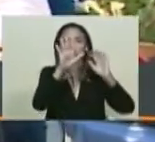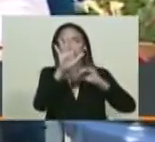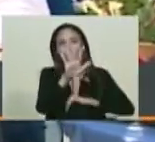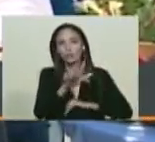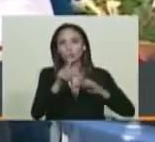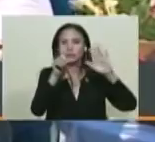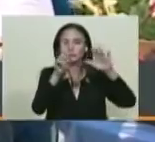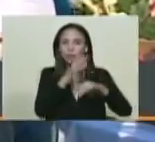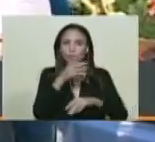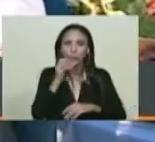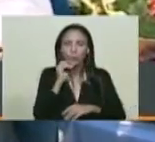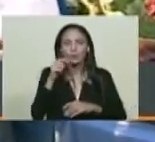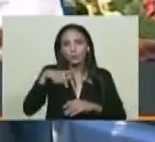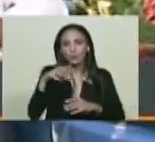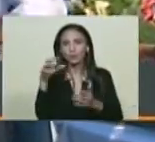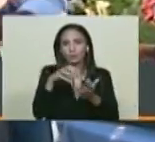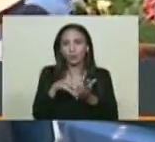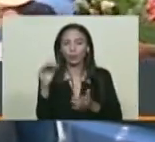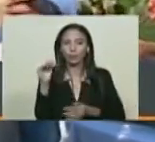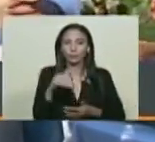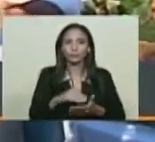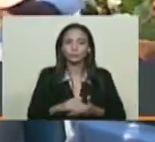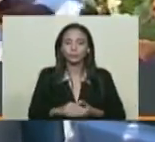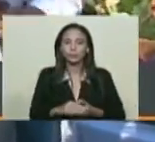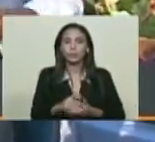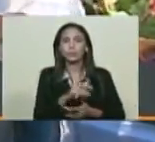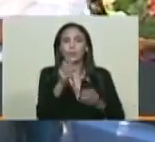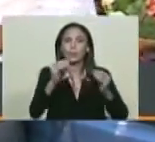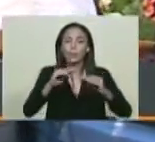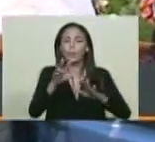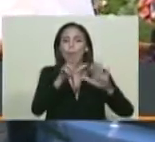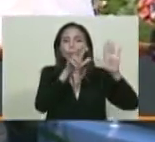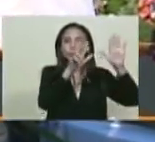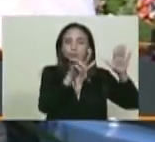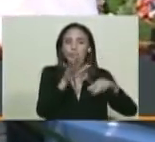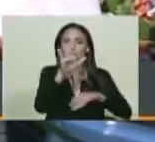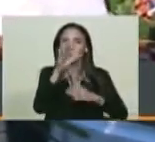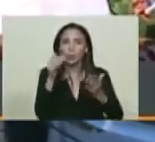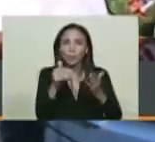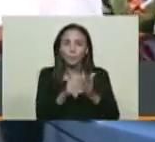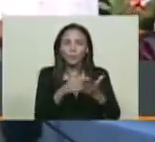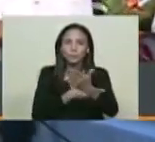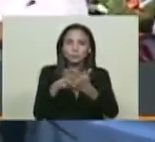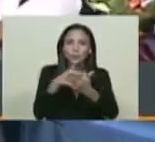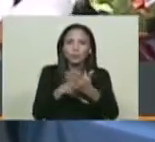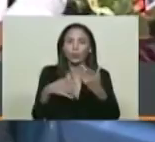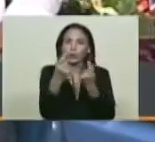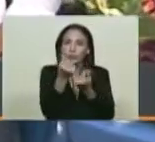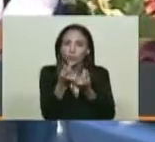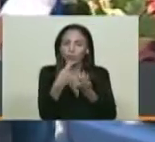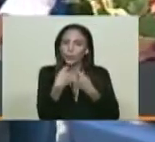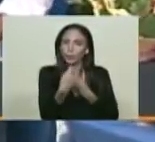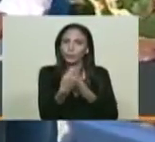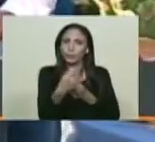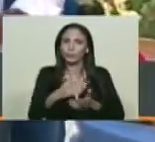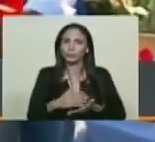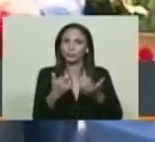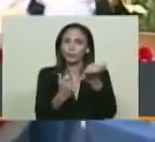el caso del Estado Miranda en esta etapa, estamos hablando de más de 85 mil millones de bolívares en